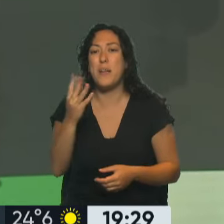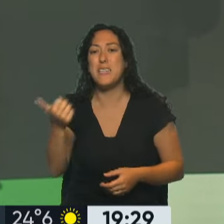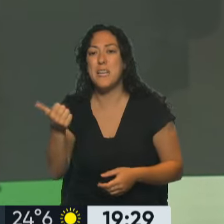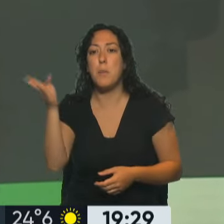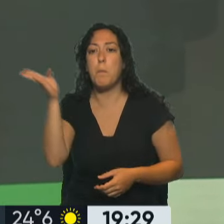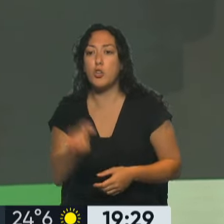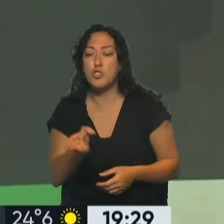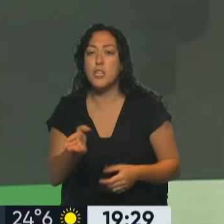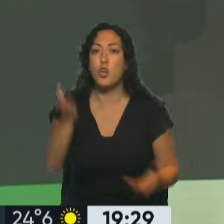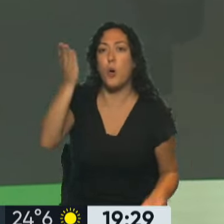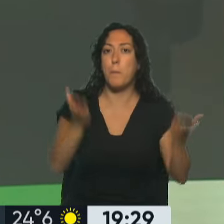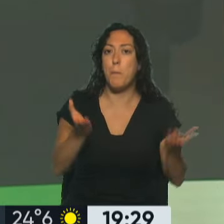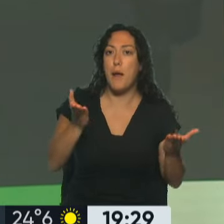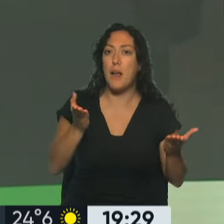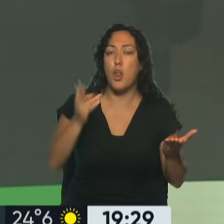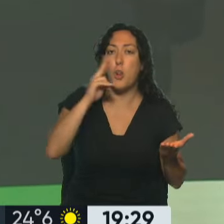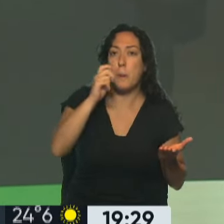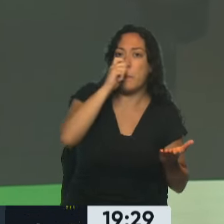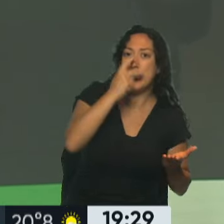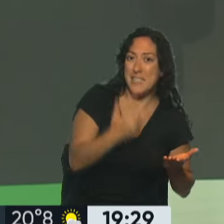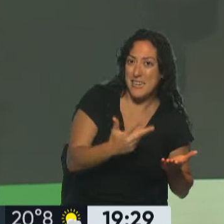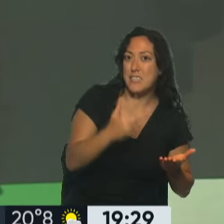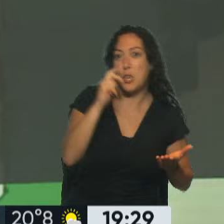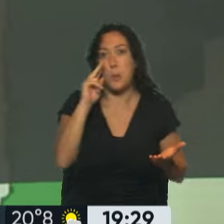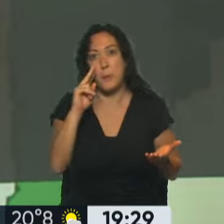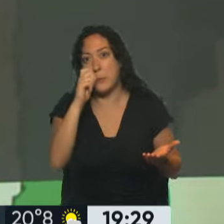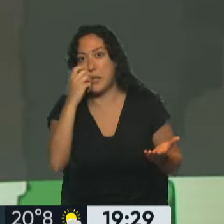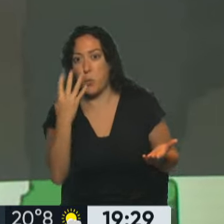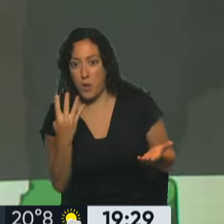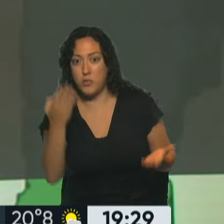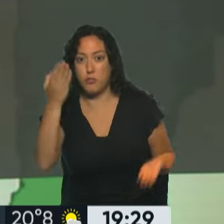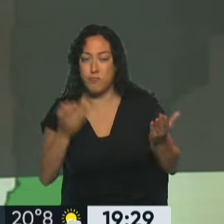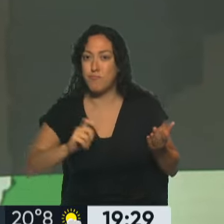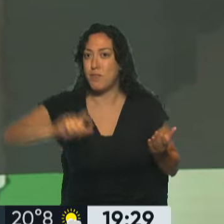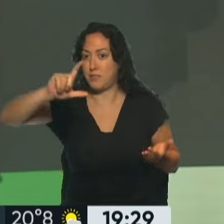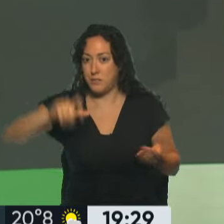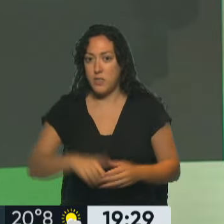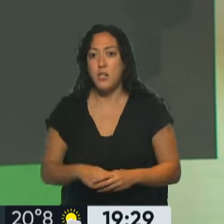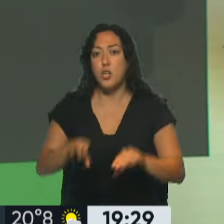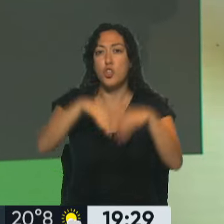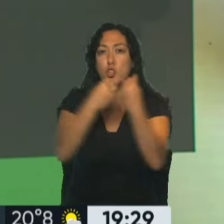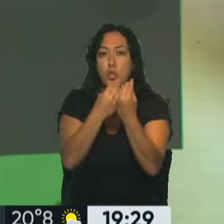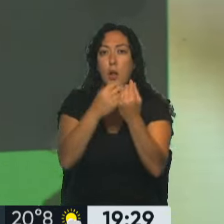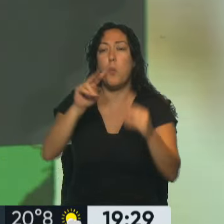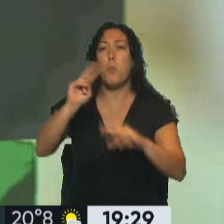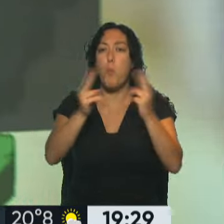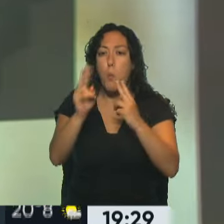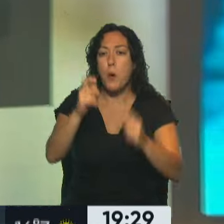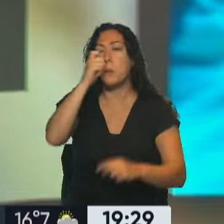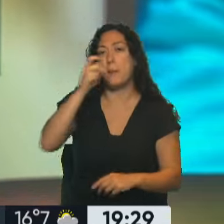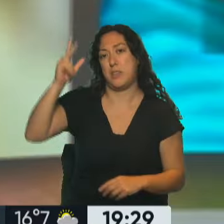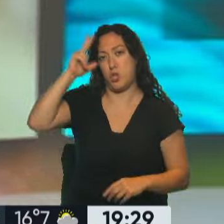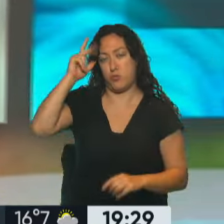respecto al 2023 se registraron hasta el momento Lamentablemente 28 fallecidos cuando